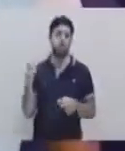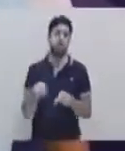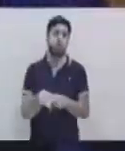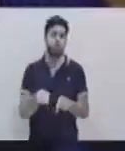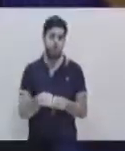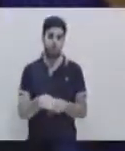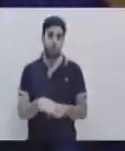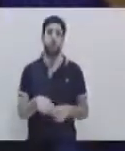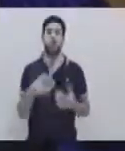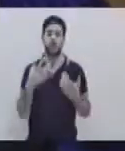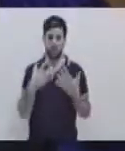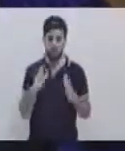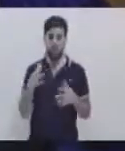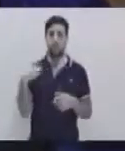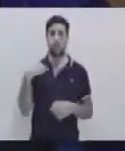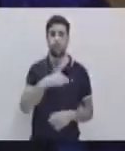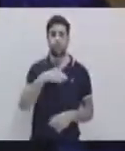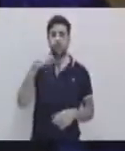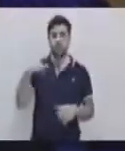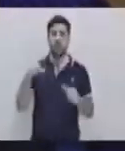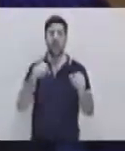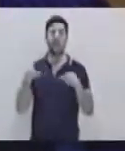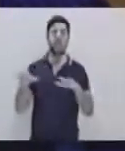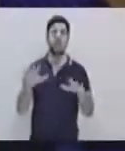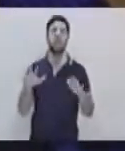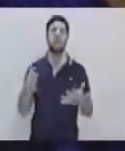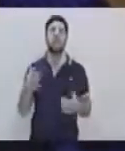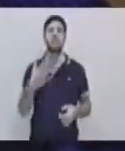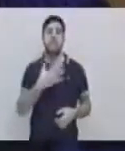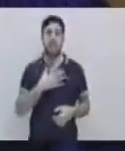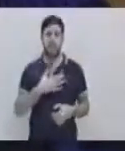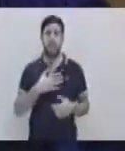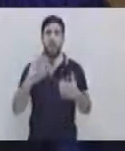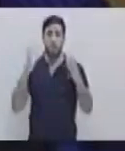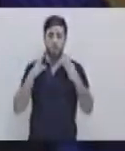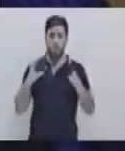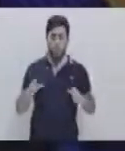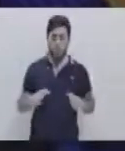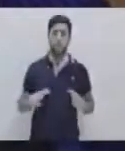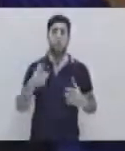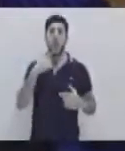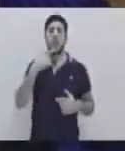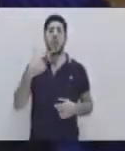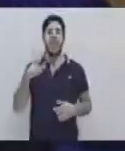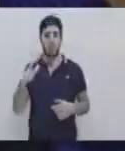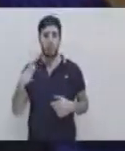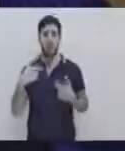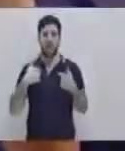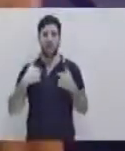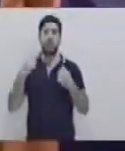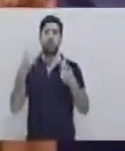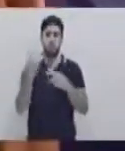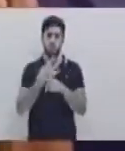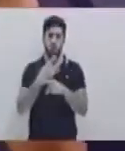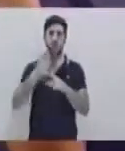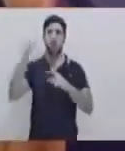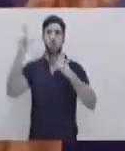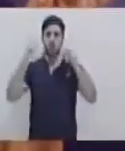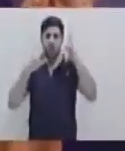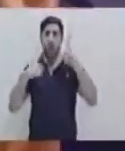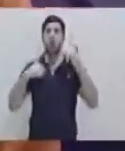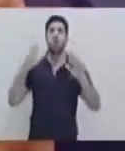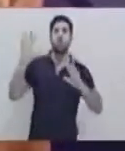Ahí estamos. A esta actividad que acabo de realizar se le conoce como lenguaje corporal, porque utilizamos